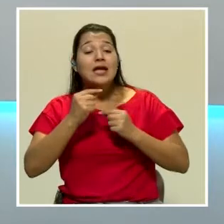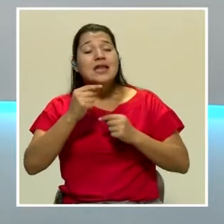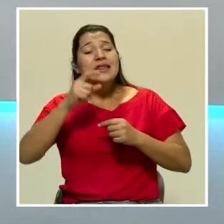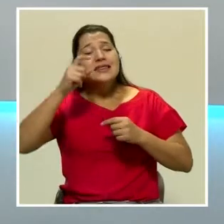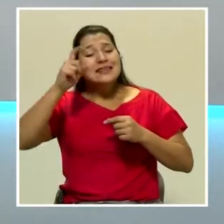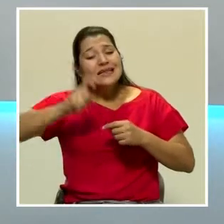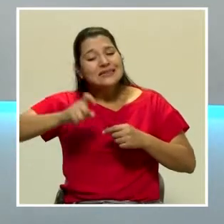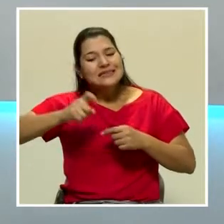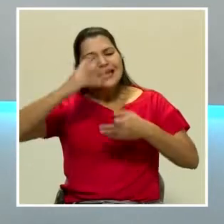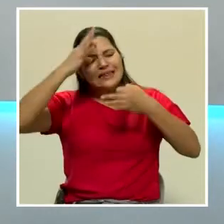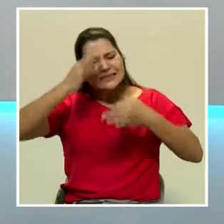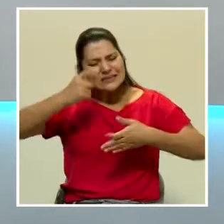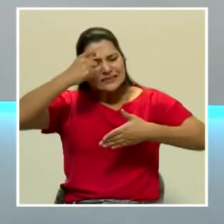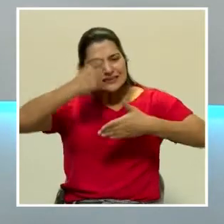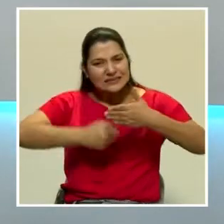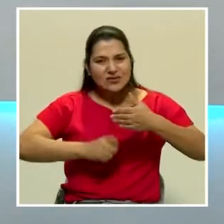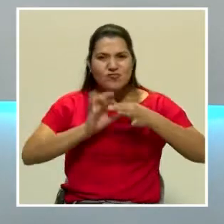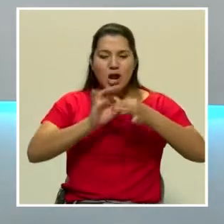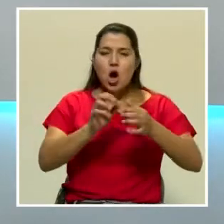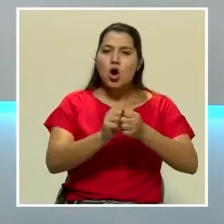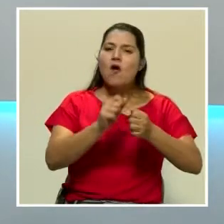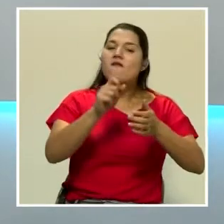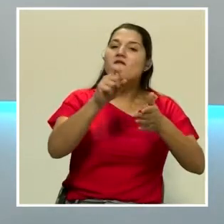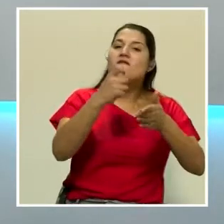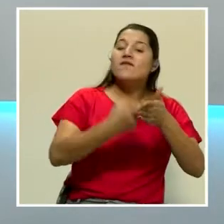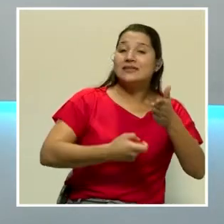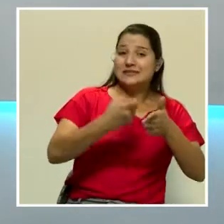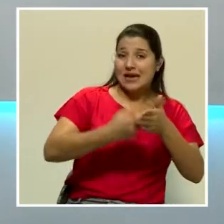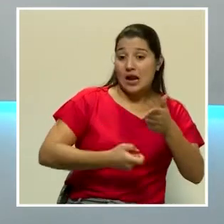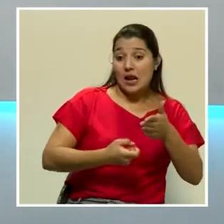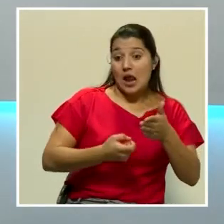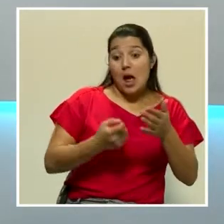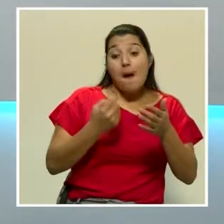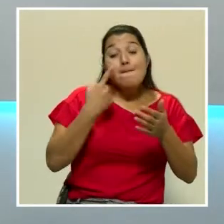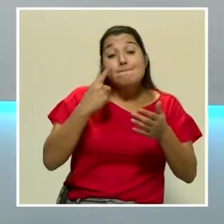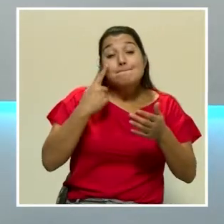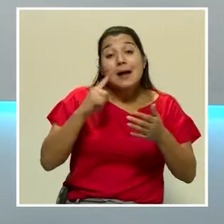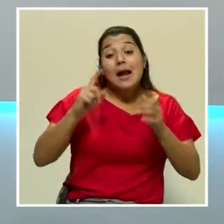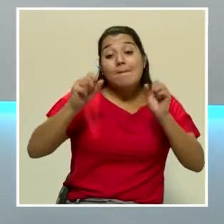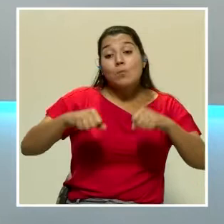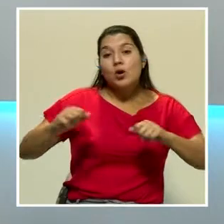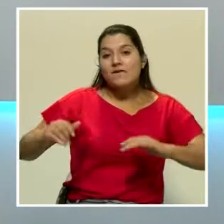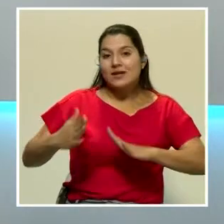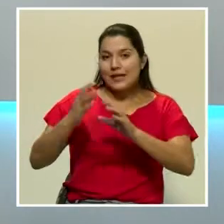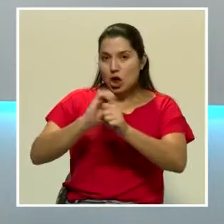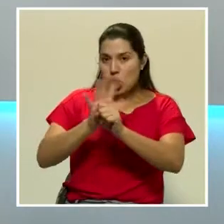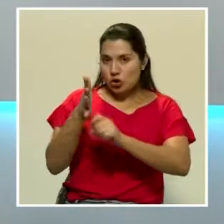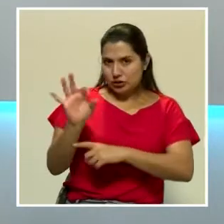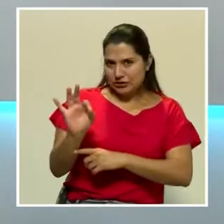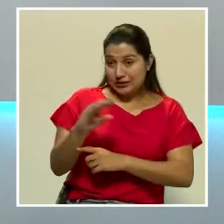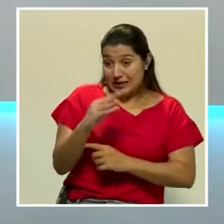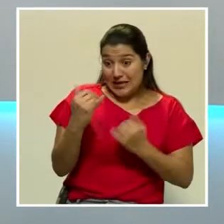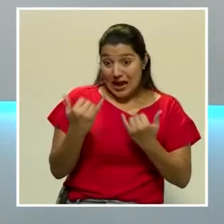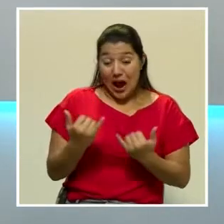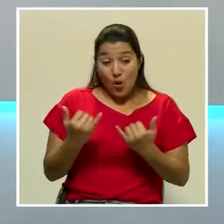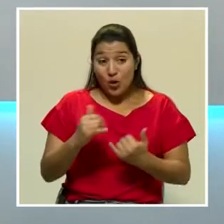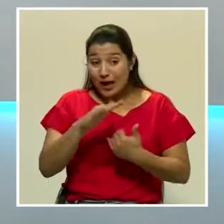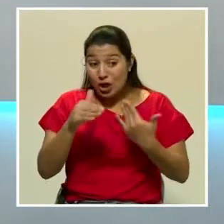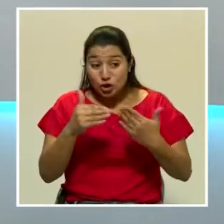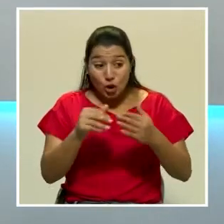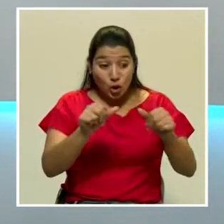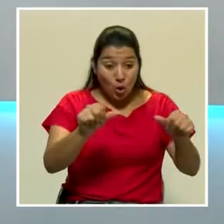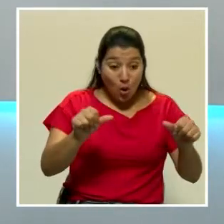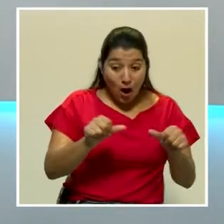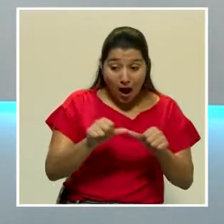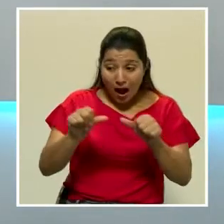fiscales en medio de toda esta crisis económica que ha generado el COVID-19 y en momentos en el que todos los sectores productivos